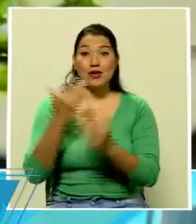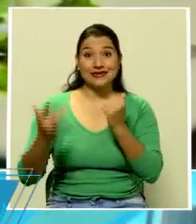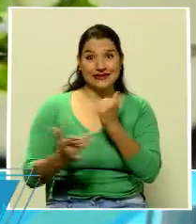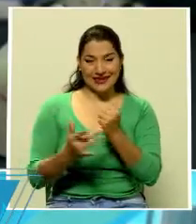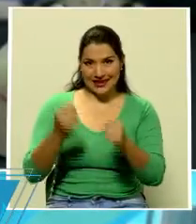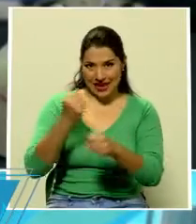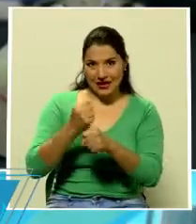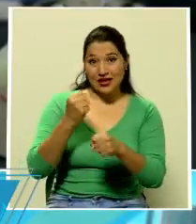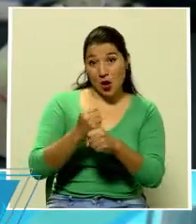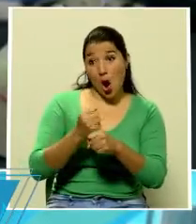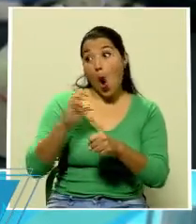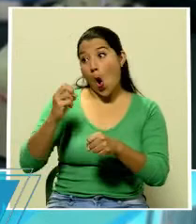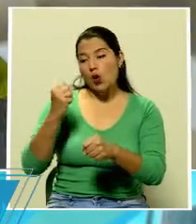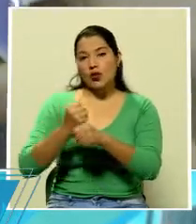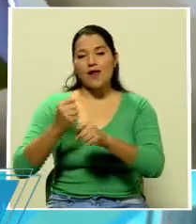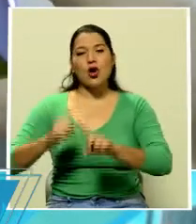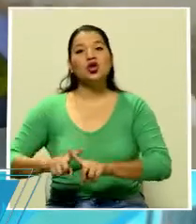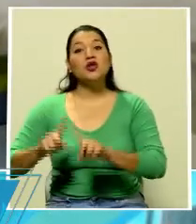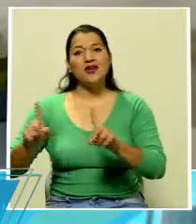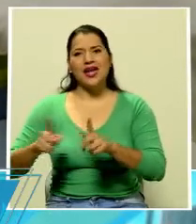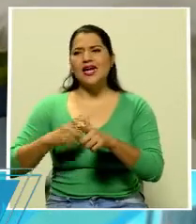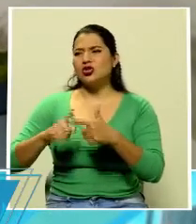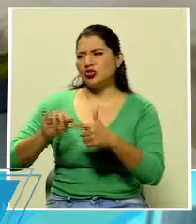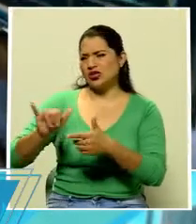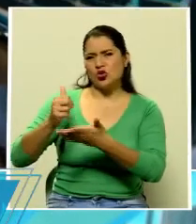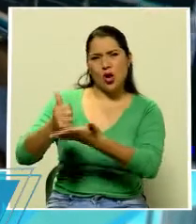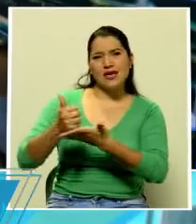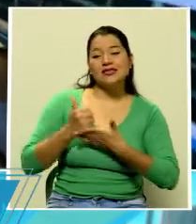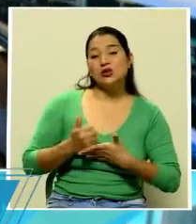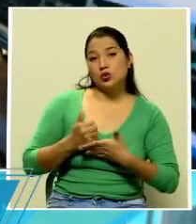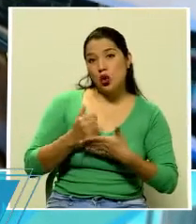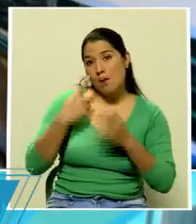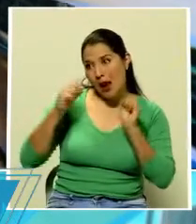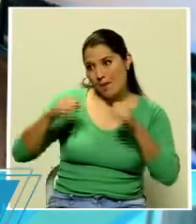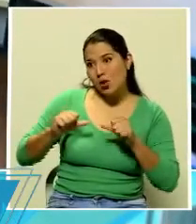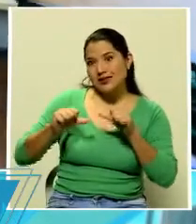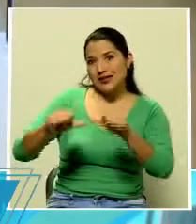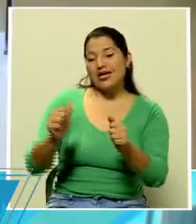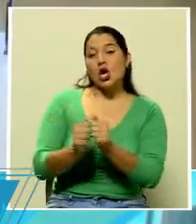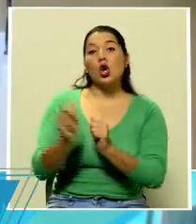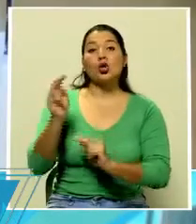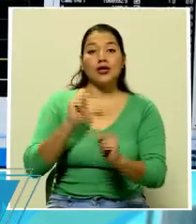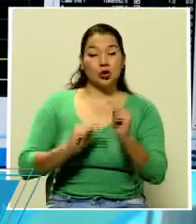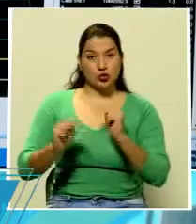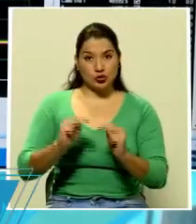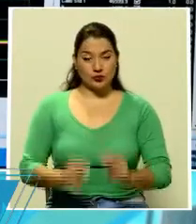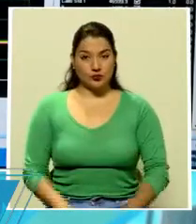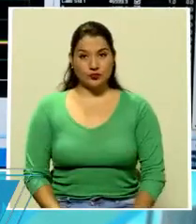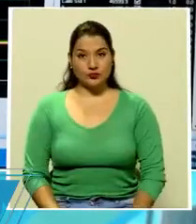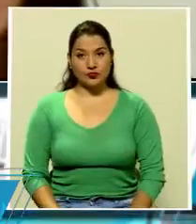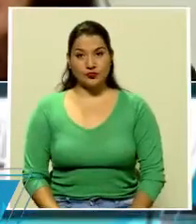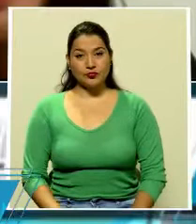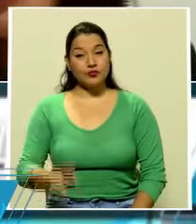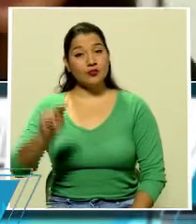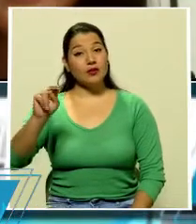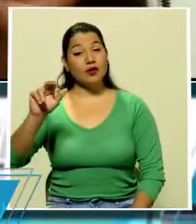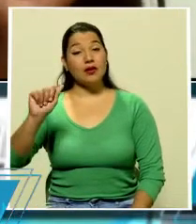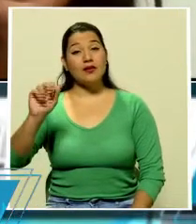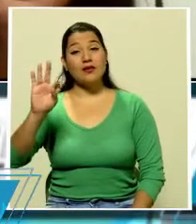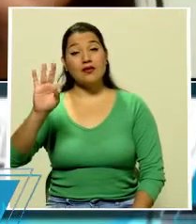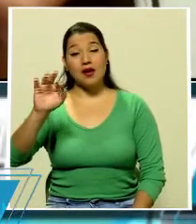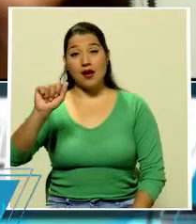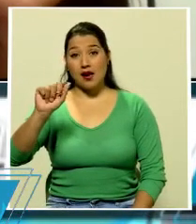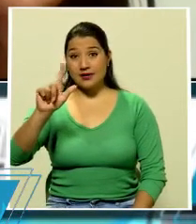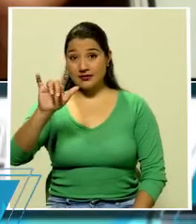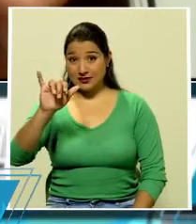diferente que pues nos ayudan definitivamente a garantizar la continuidad de nuestros negocios. Natalia, la